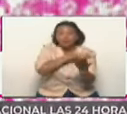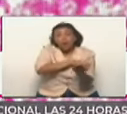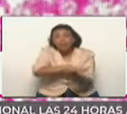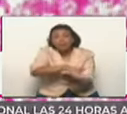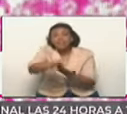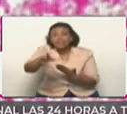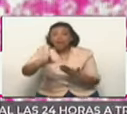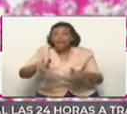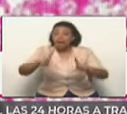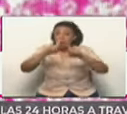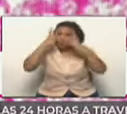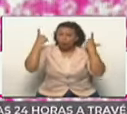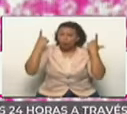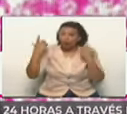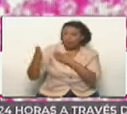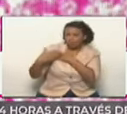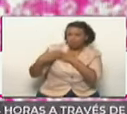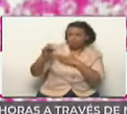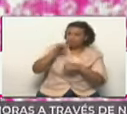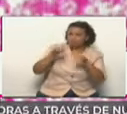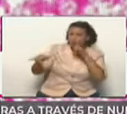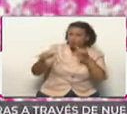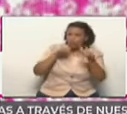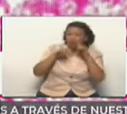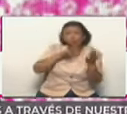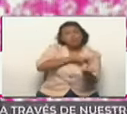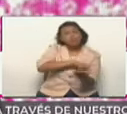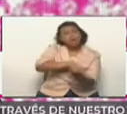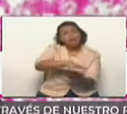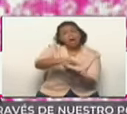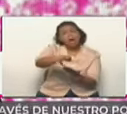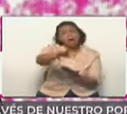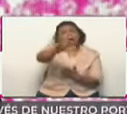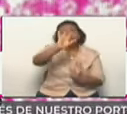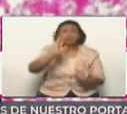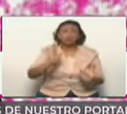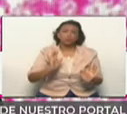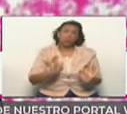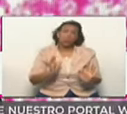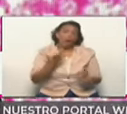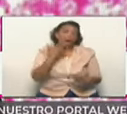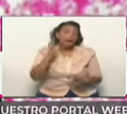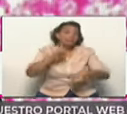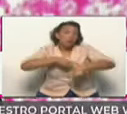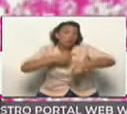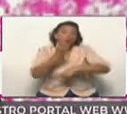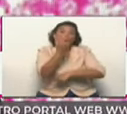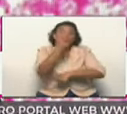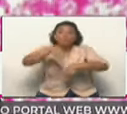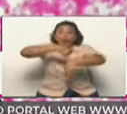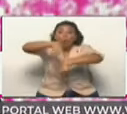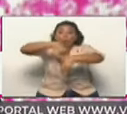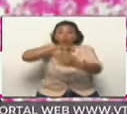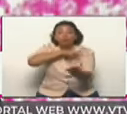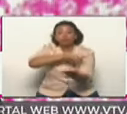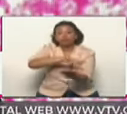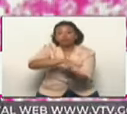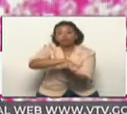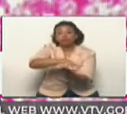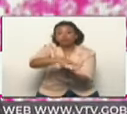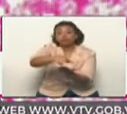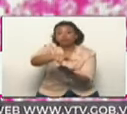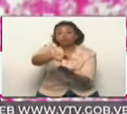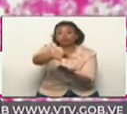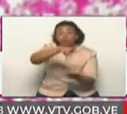en Maiquetía, porque venía volando, pues. Nosotros nos echamos casi 11 horas en el vuelo.